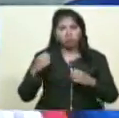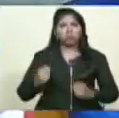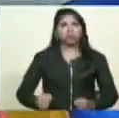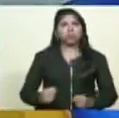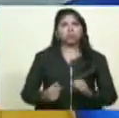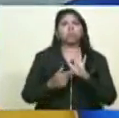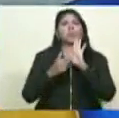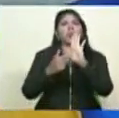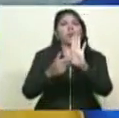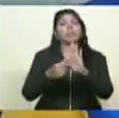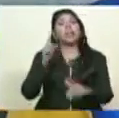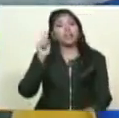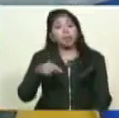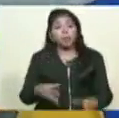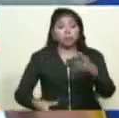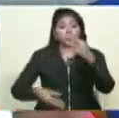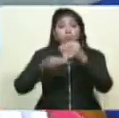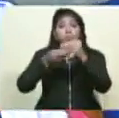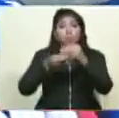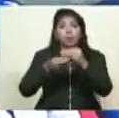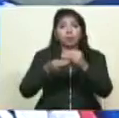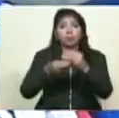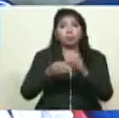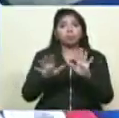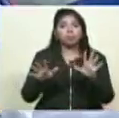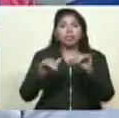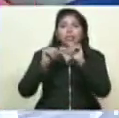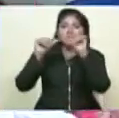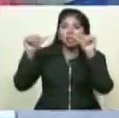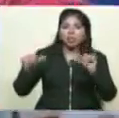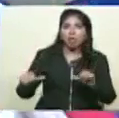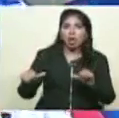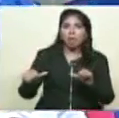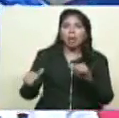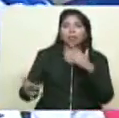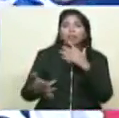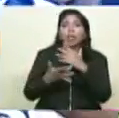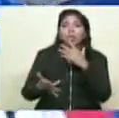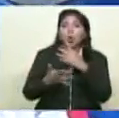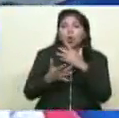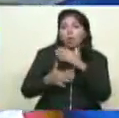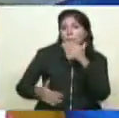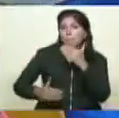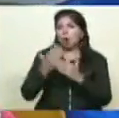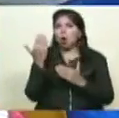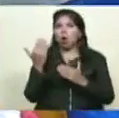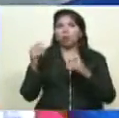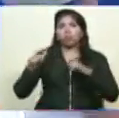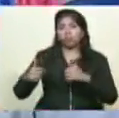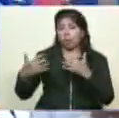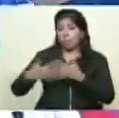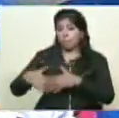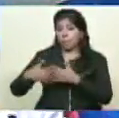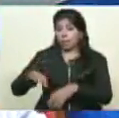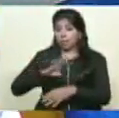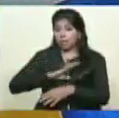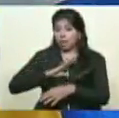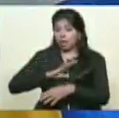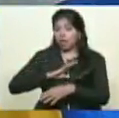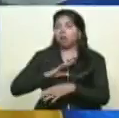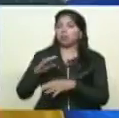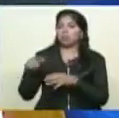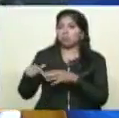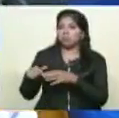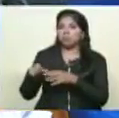decimos. También le puedo hablar que a través del sistema tecnológico innovador en nuestra empresa, el tema de la